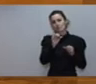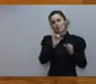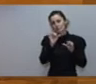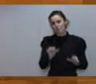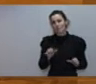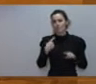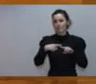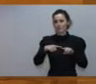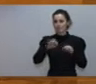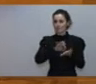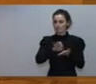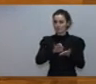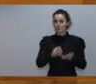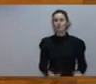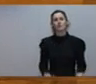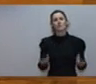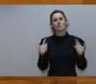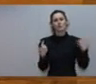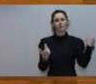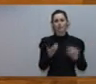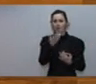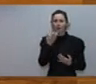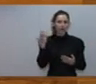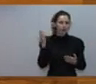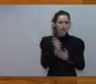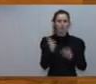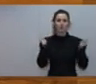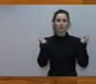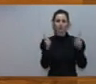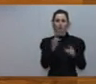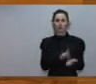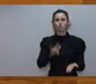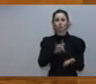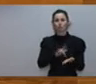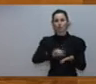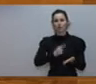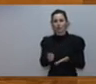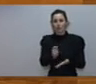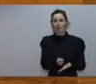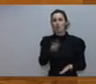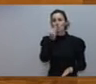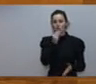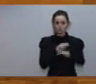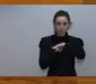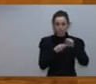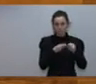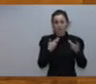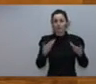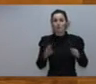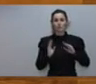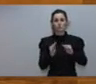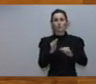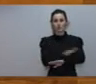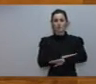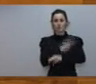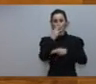de ser responsable y ejemplarizar a la hora de contratar y de consumir. La Administración pública debe de ser